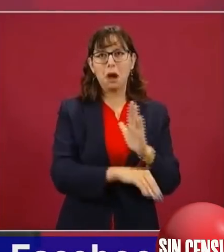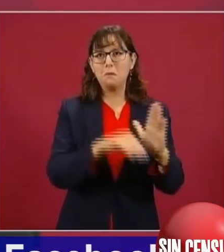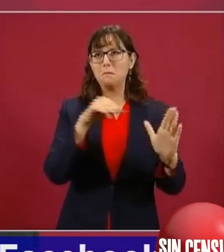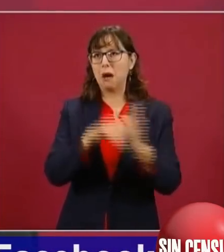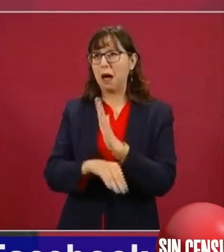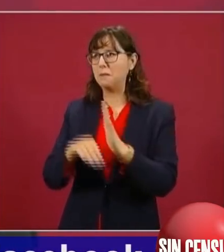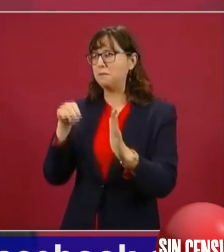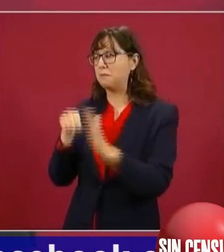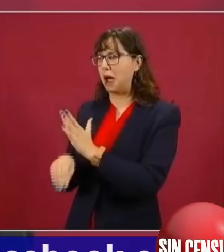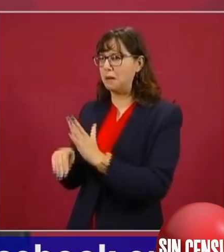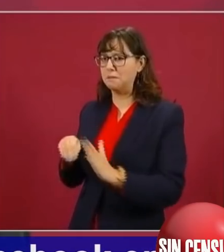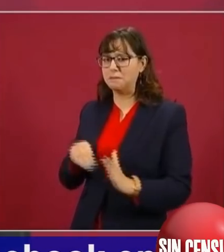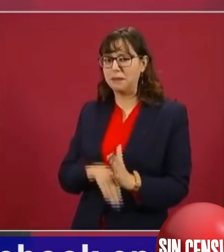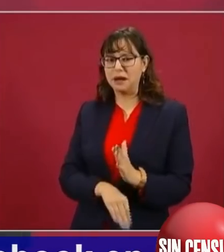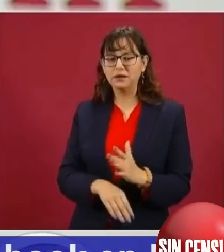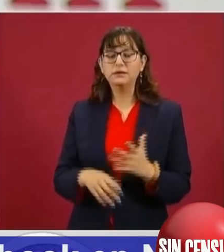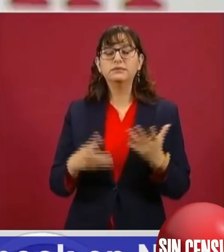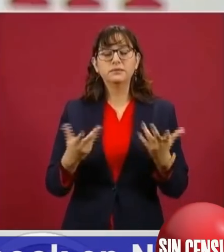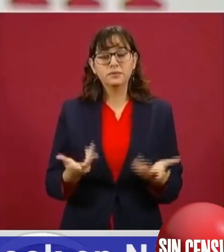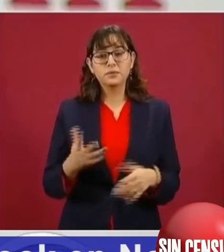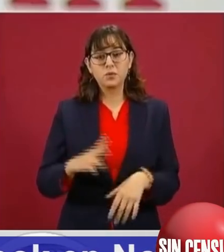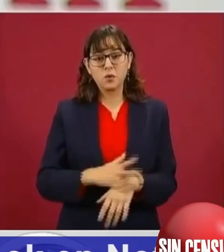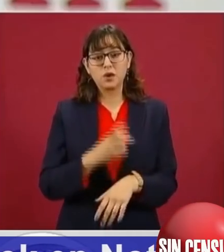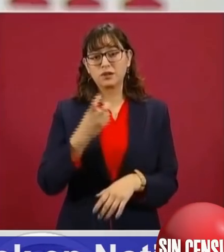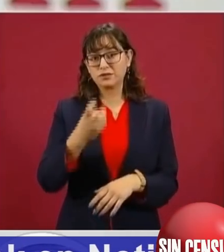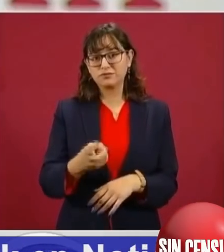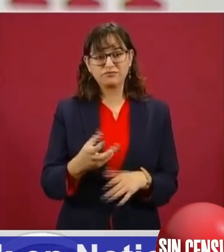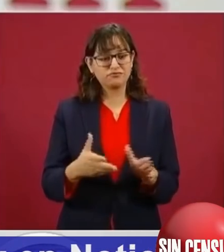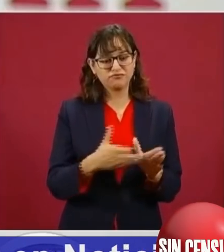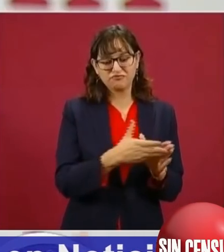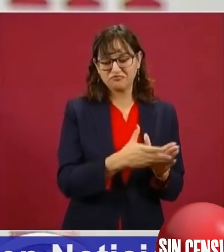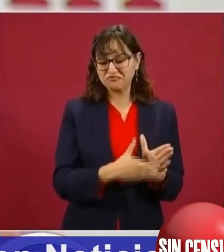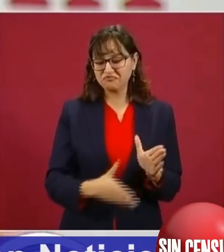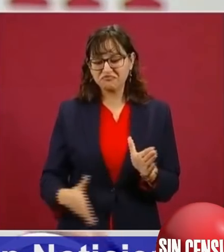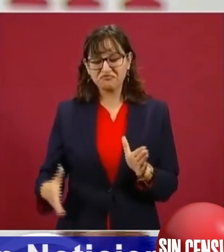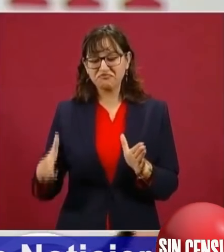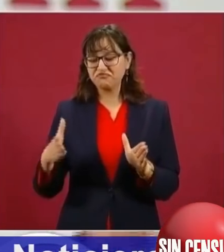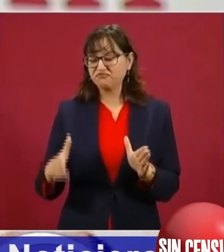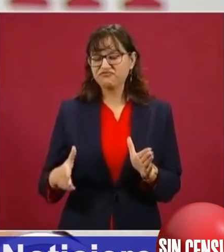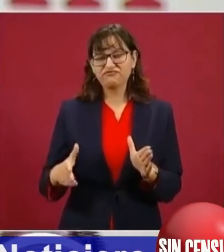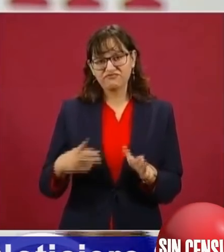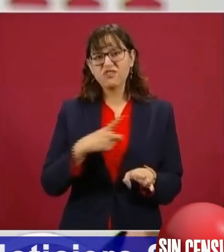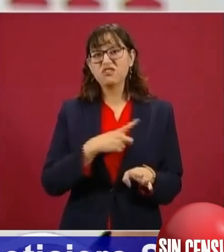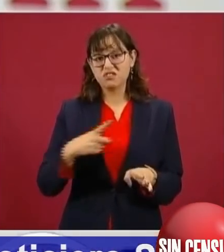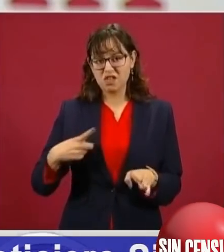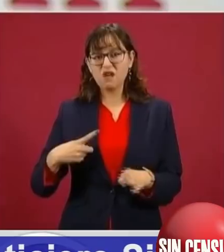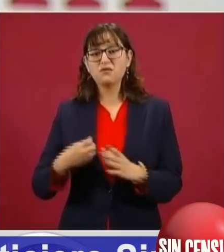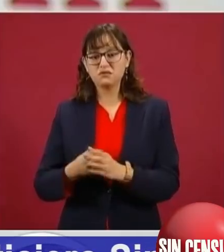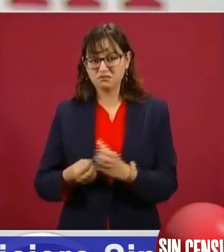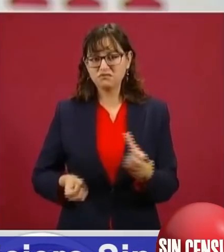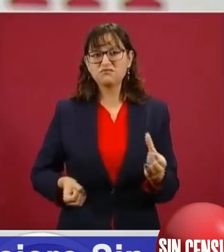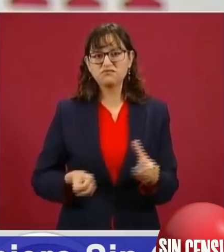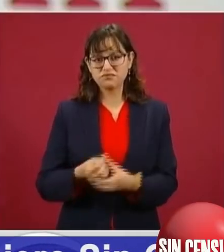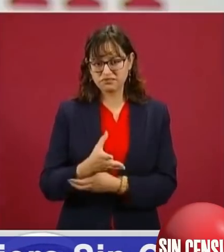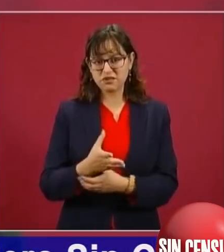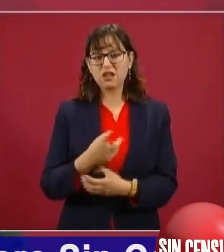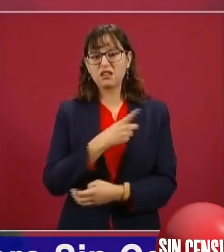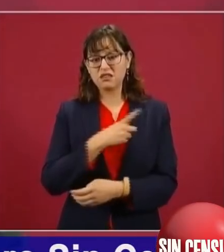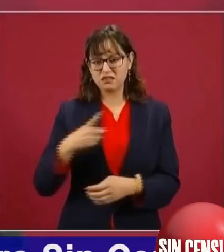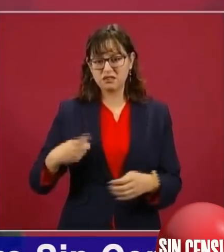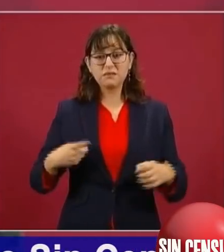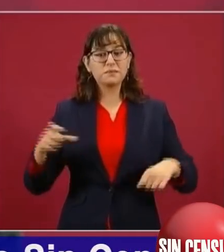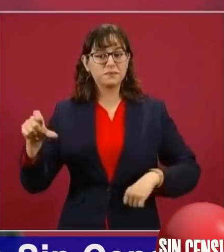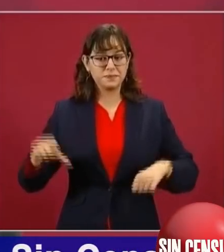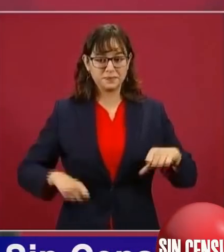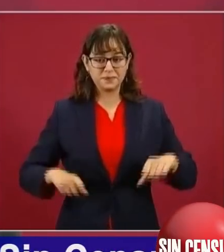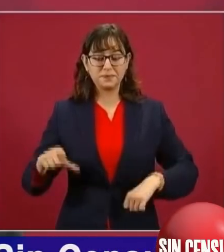las sociedades y, por lo tanto, llega un punto en que es importante desconfinar, abrir las actividades. ¿Cuál